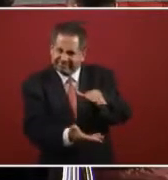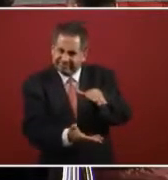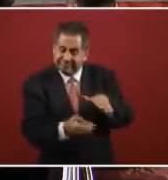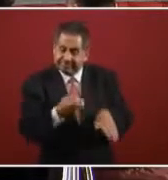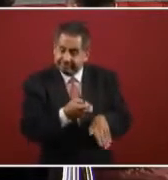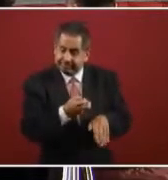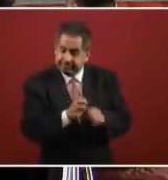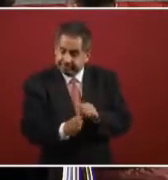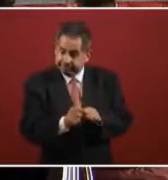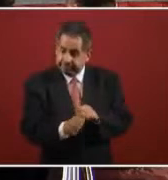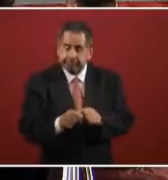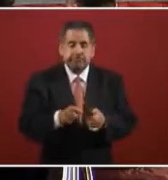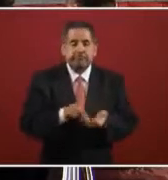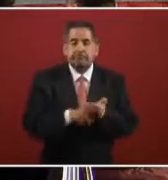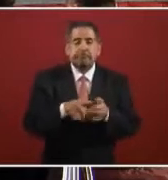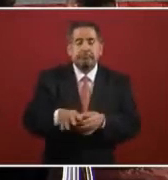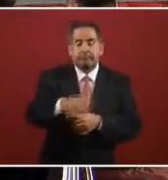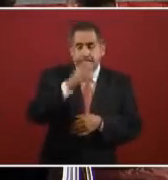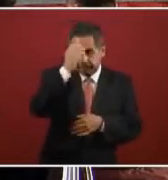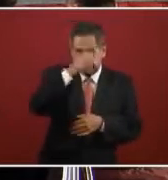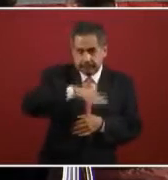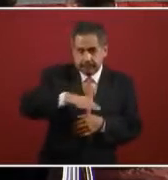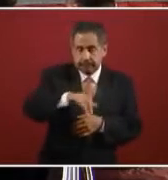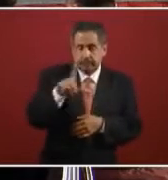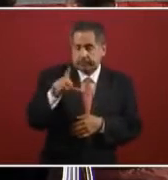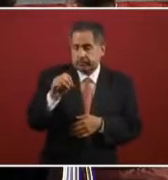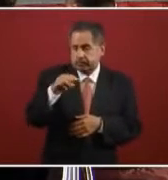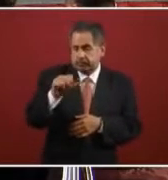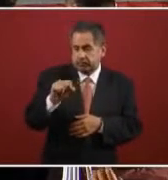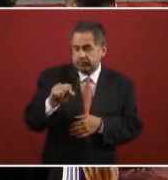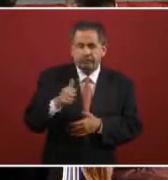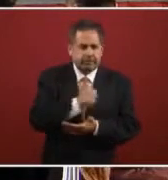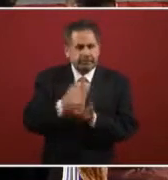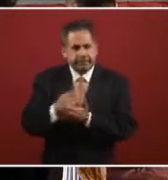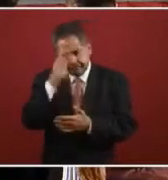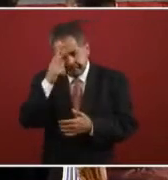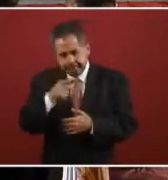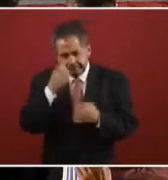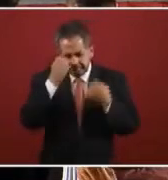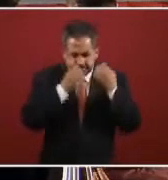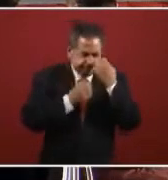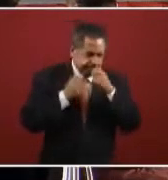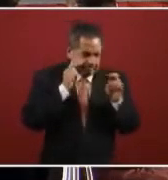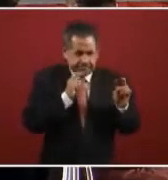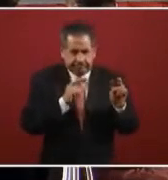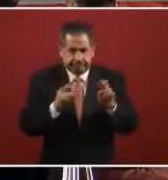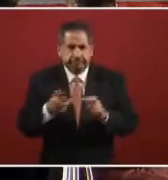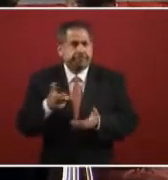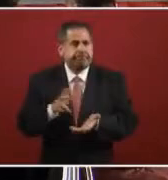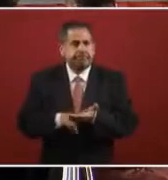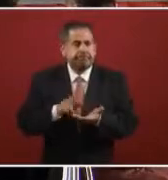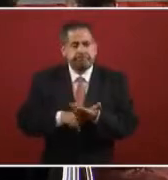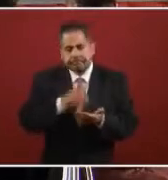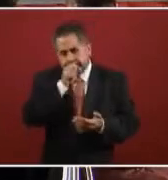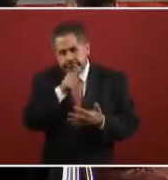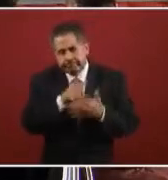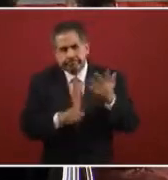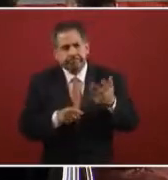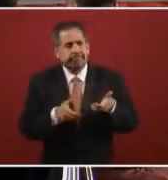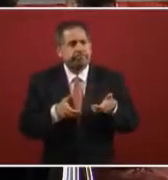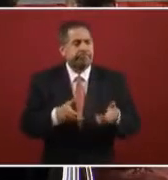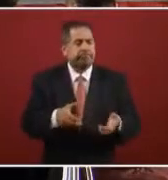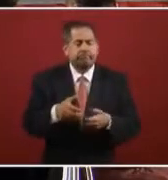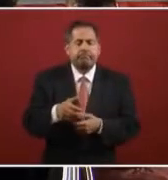where the cash was, that is in Los Lomas. And we did a profile evaluation